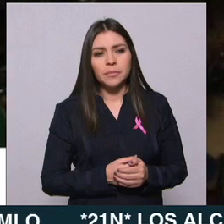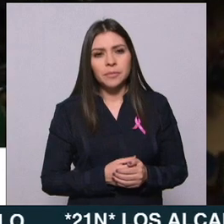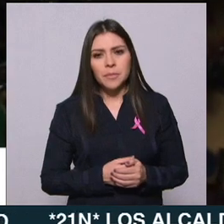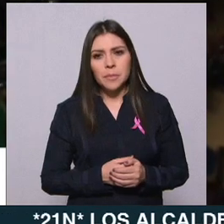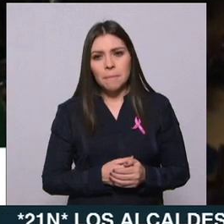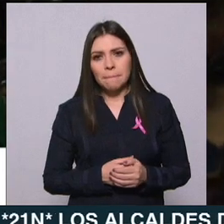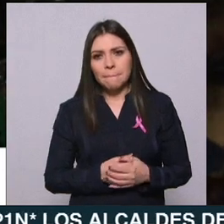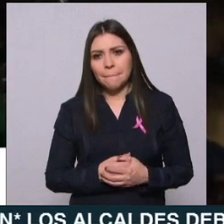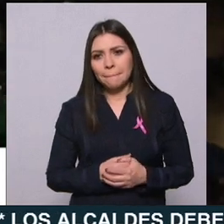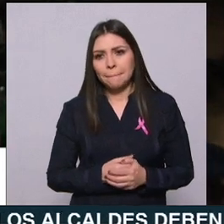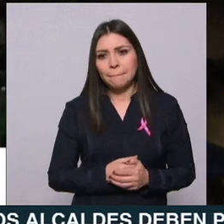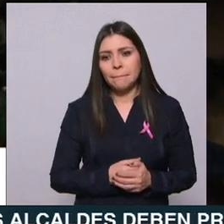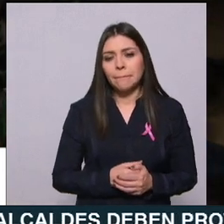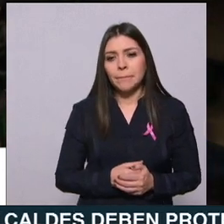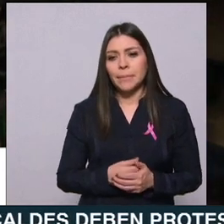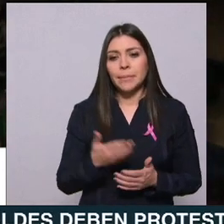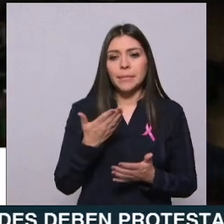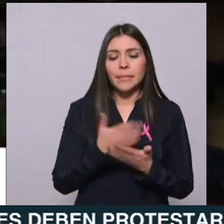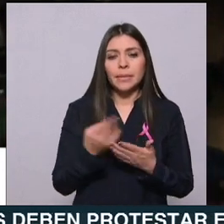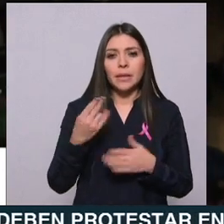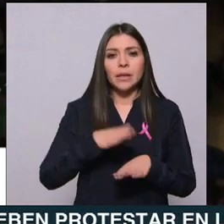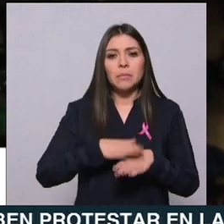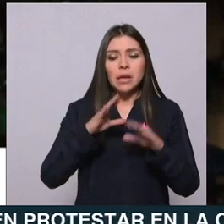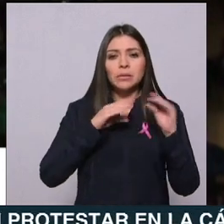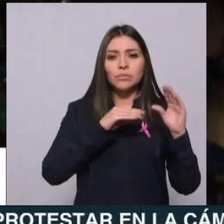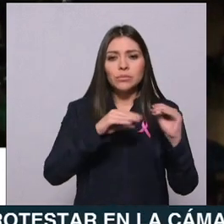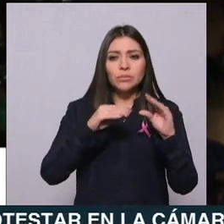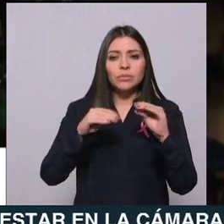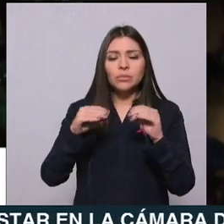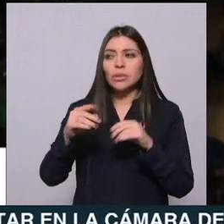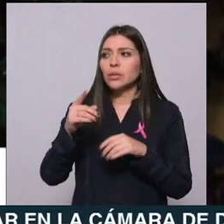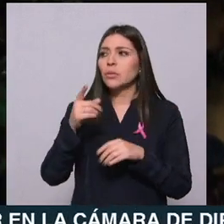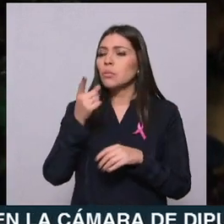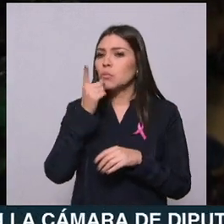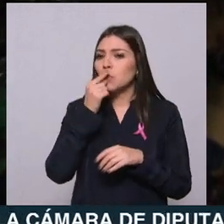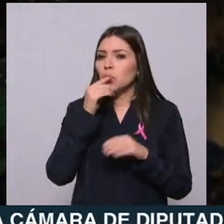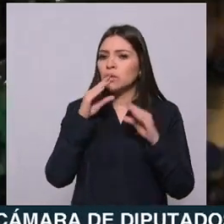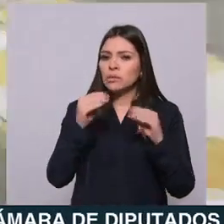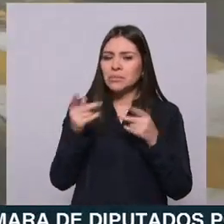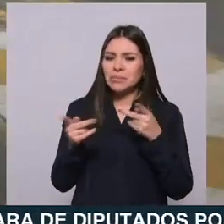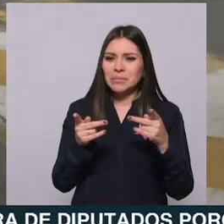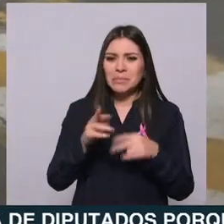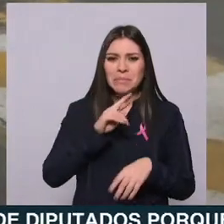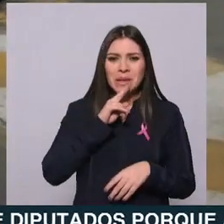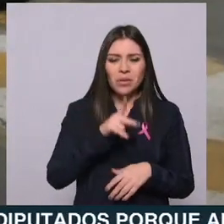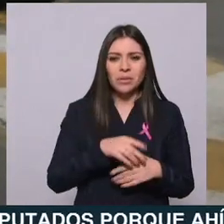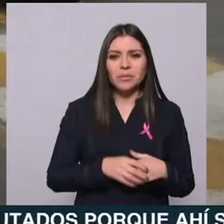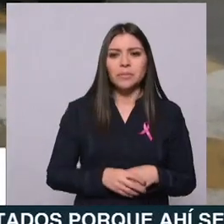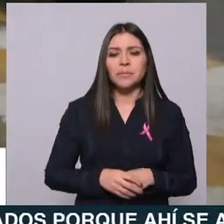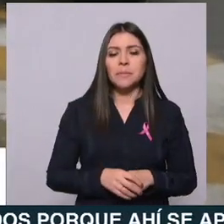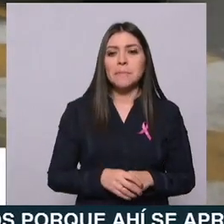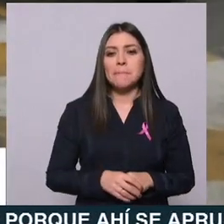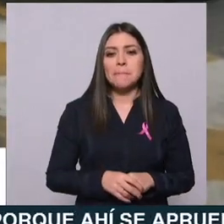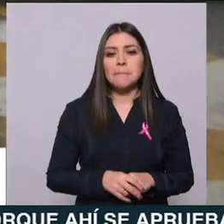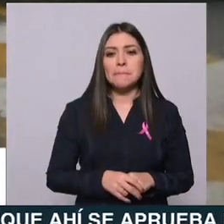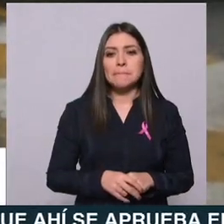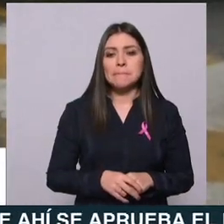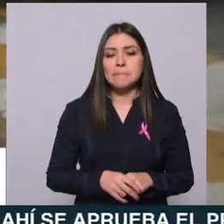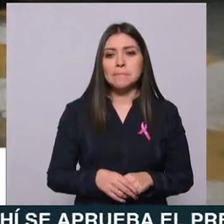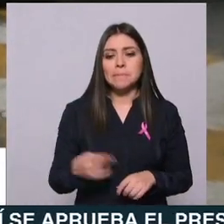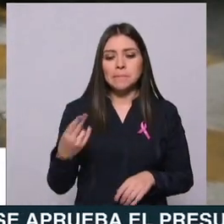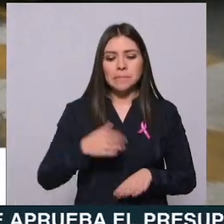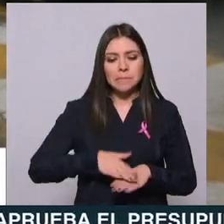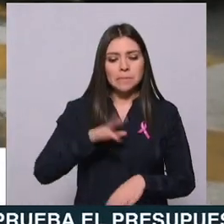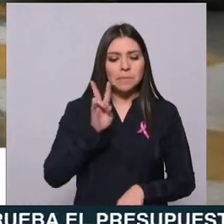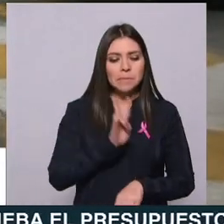decir esto? Darles más entrenamiento a los policías, mejor preparación en este caso. Dar más